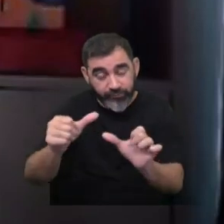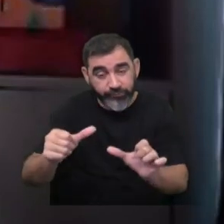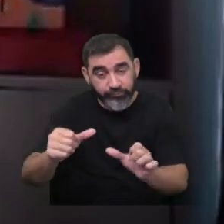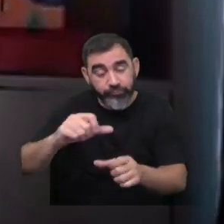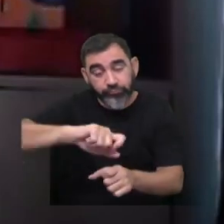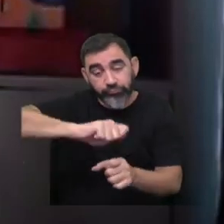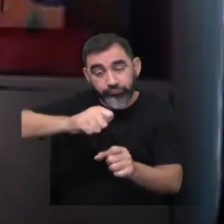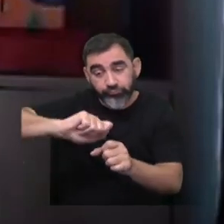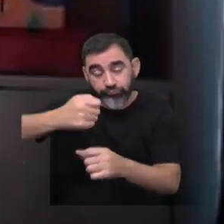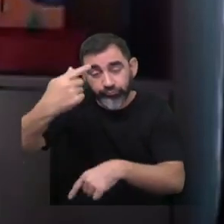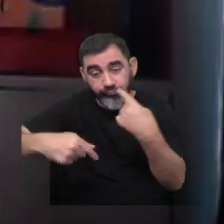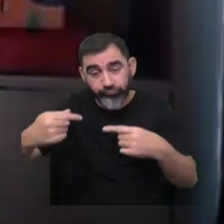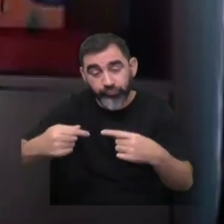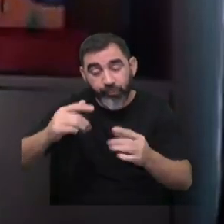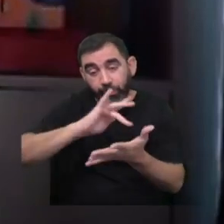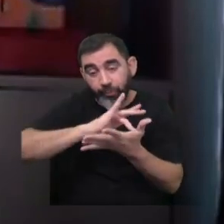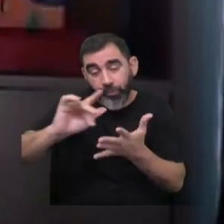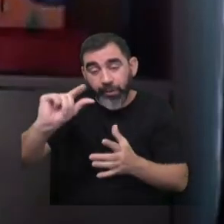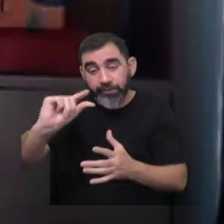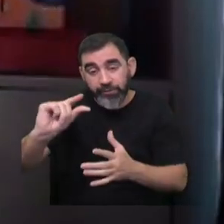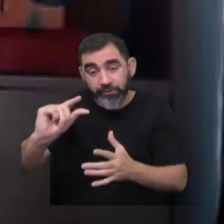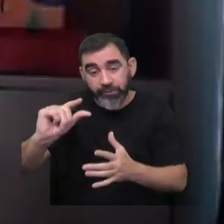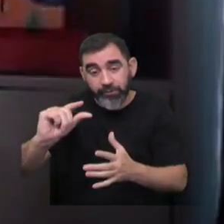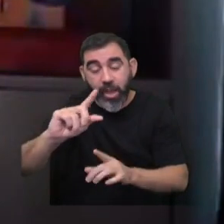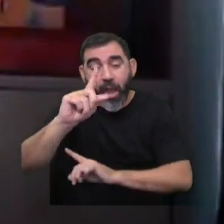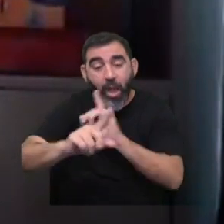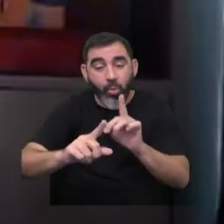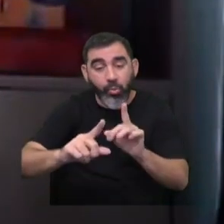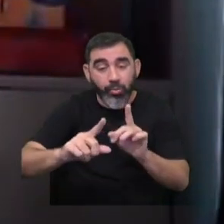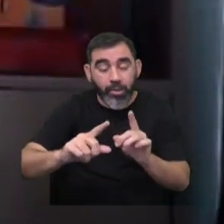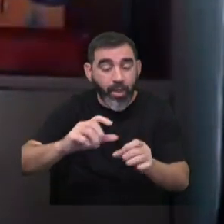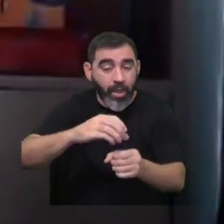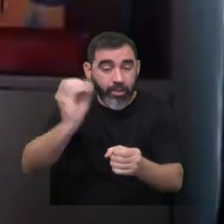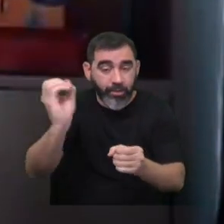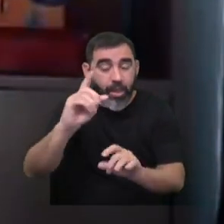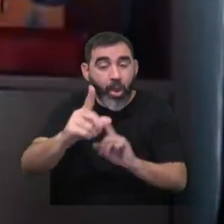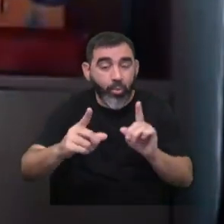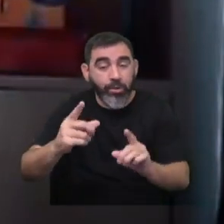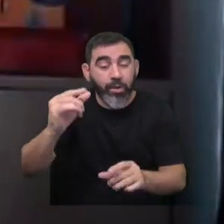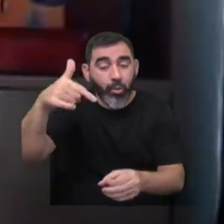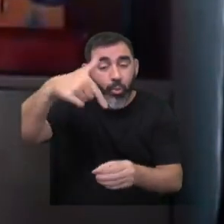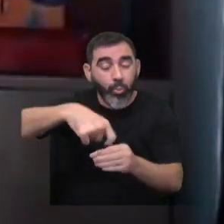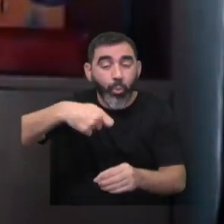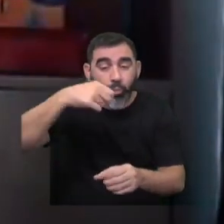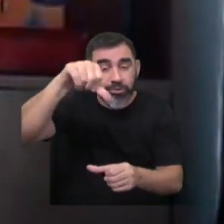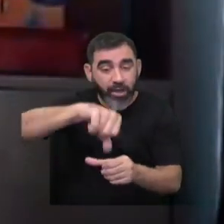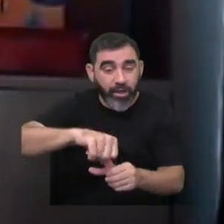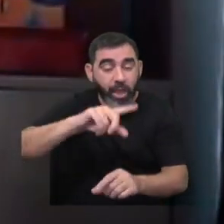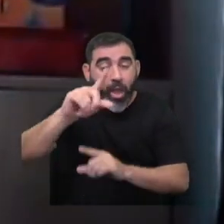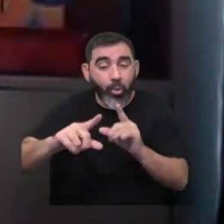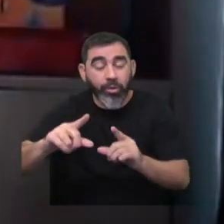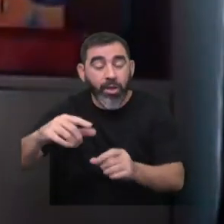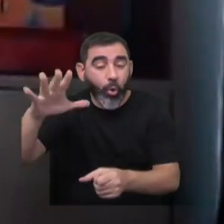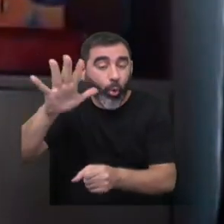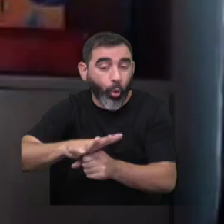abrieron varias botellas, se vaciaron parcialmente, algunas se dejaron destapadas, otras se les colocó la cucharita, a otras un corcho y